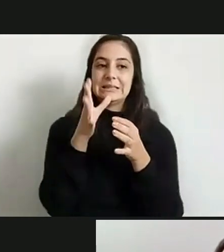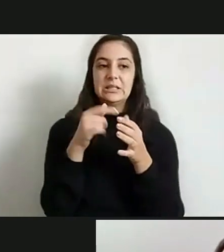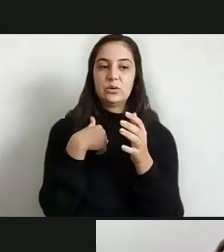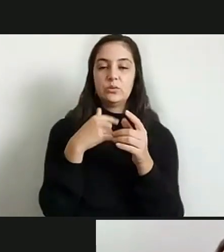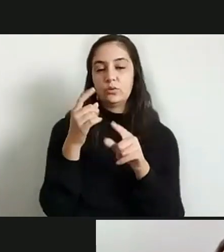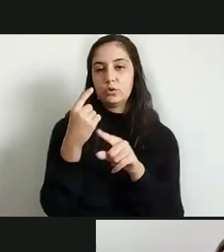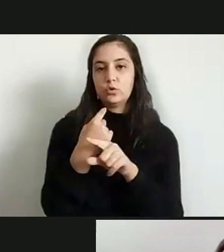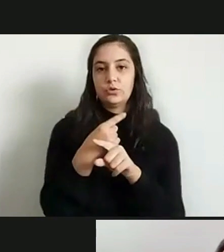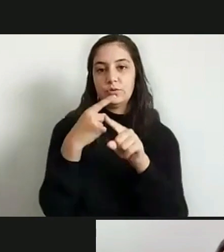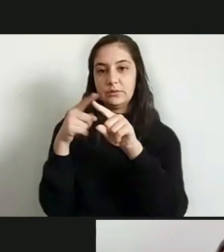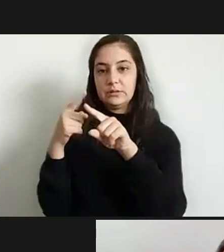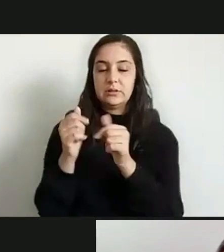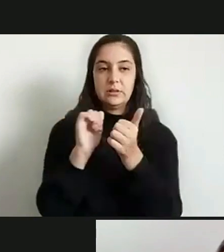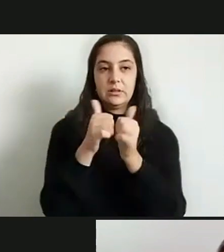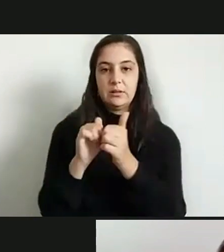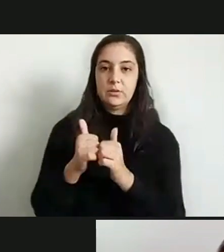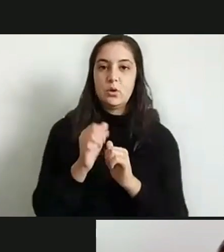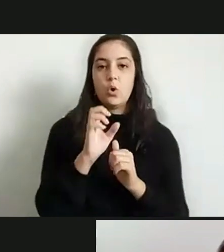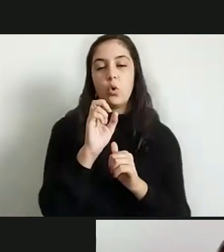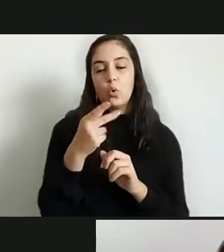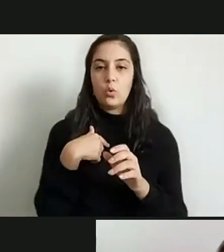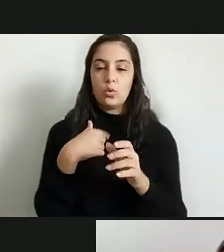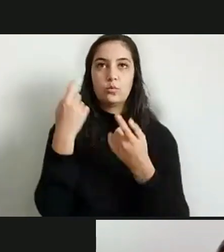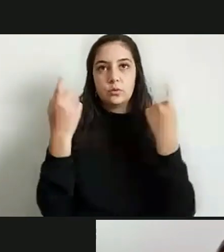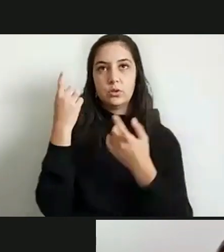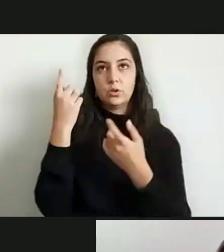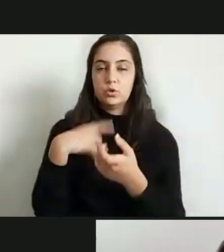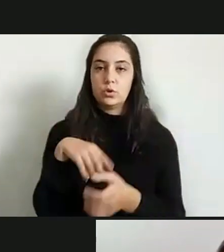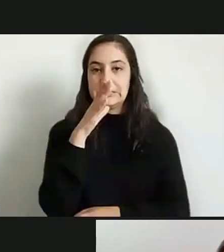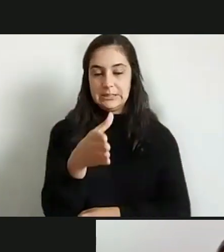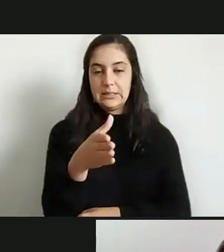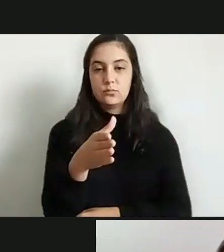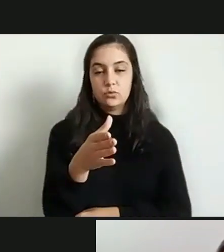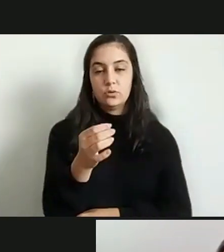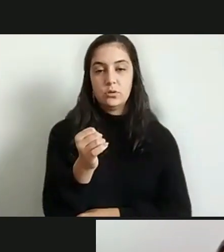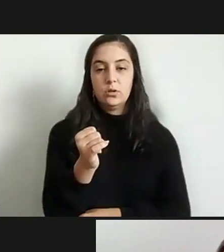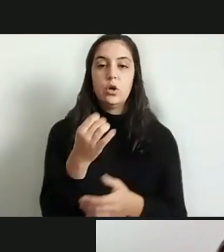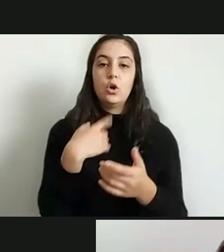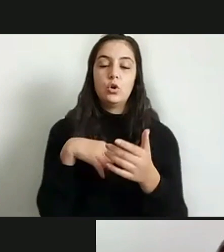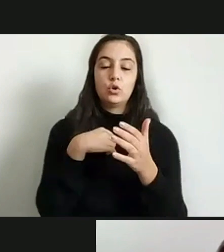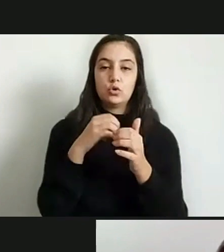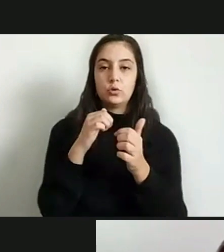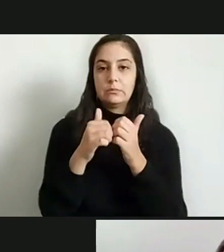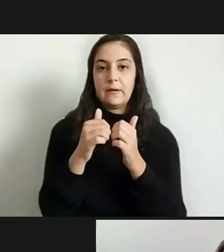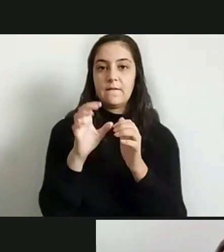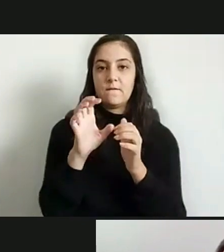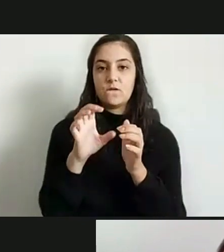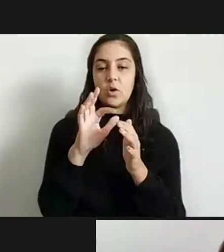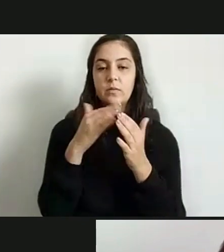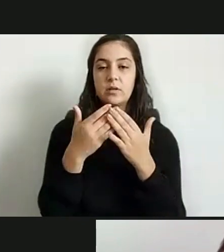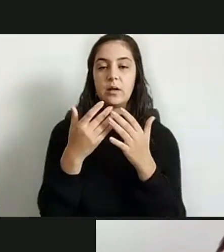de ajustes o ponderaciones, lo mencionamos. Tenemos un paper metodológico que está vinculado